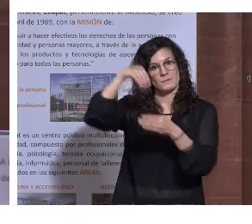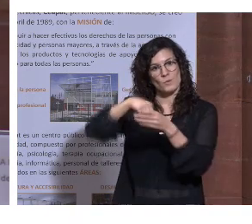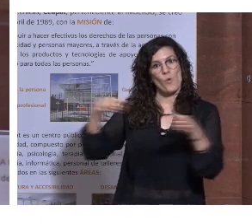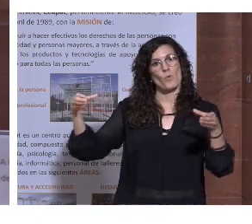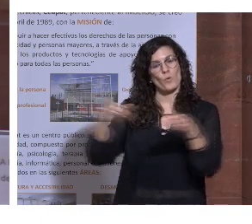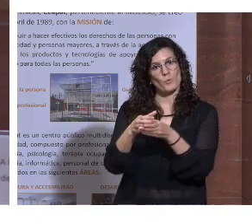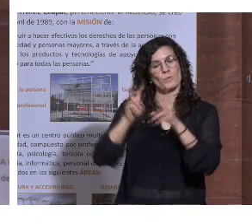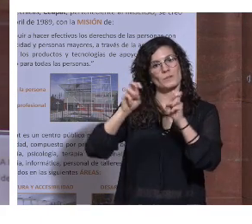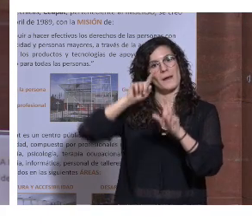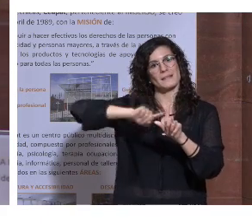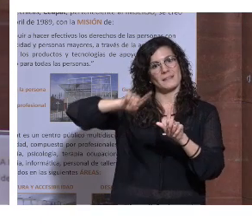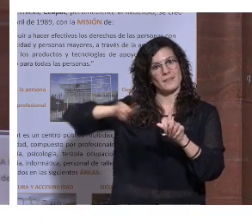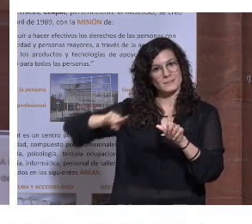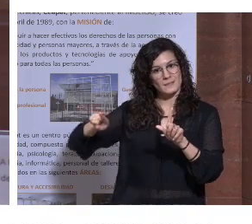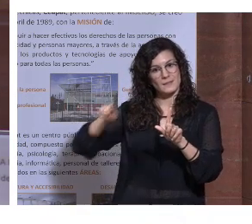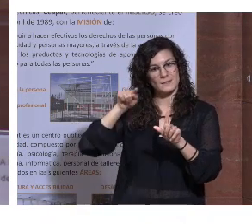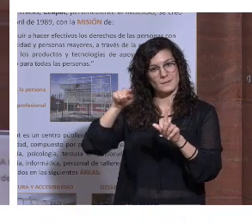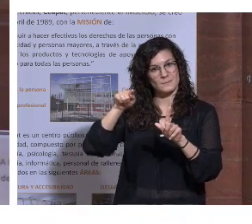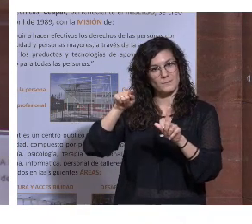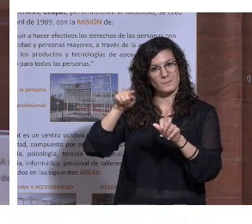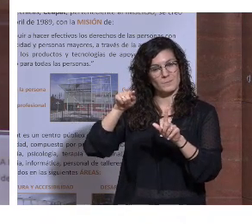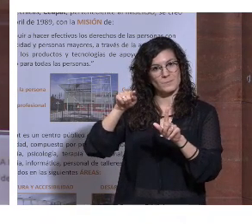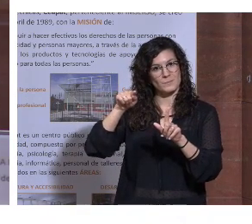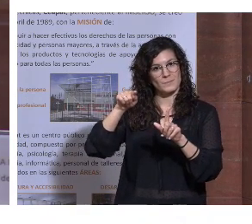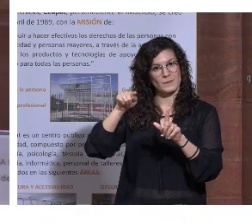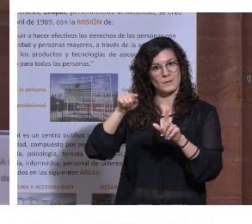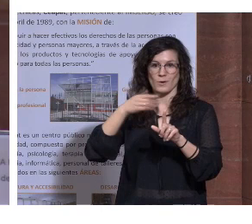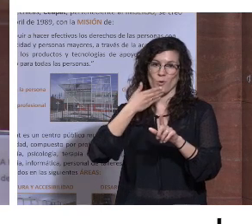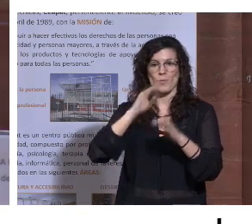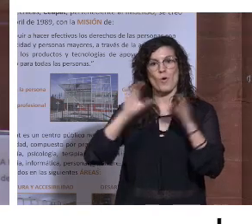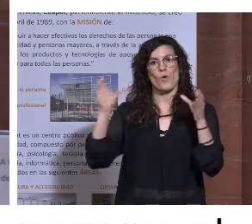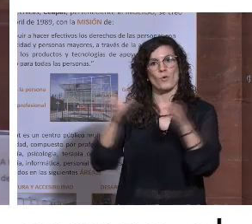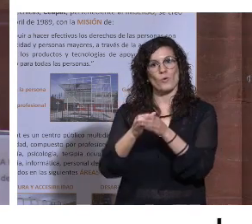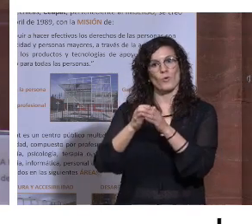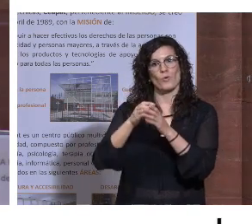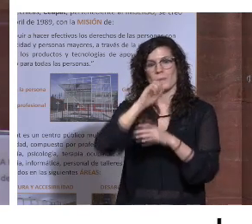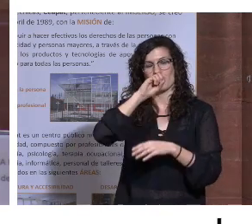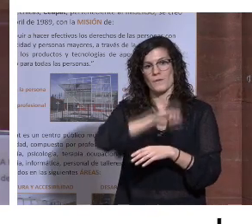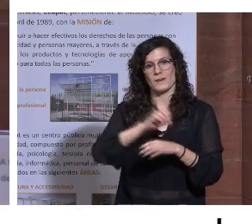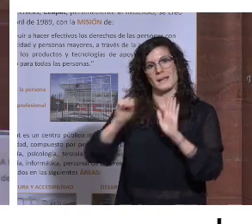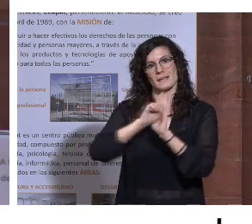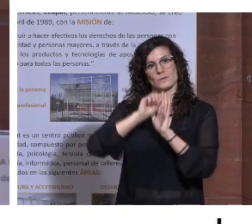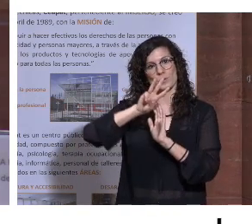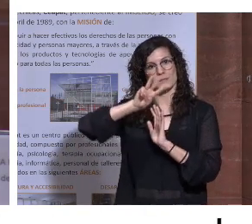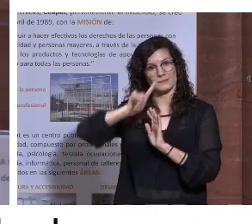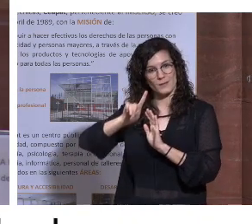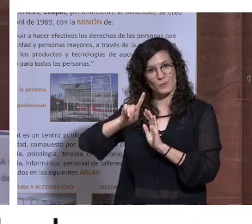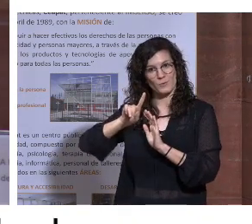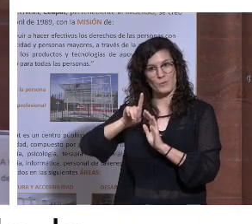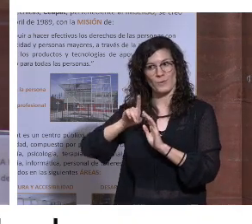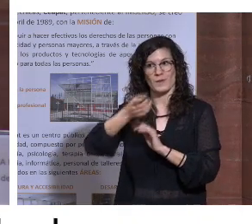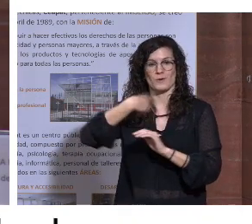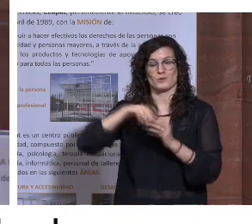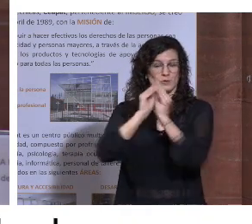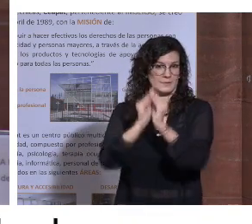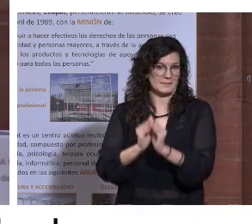sobre estadísticas, que somos los el club de los fans del artículo 31 de la Convención, ¿no?, que no lo hemos constituido formalmente,